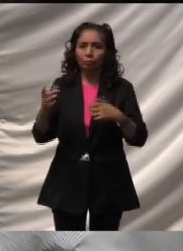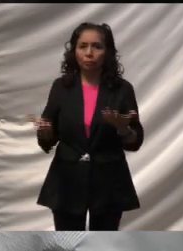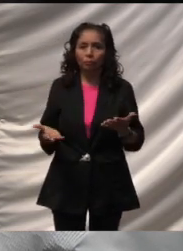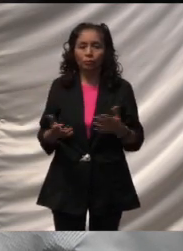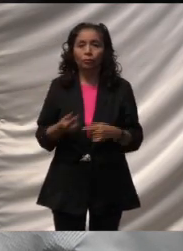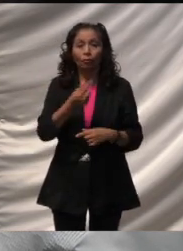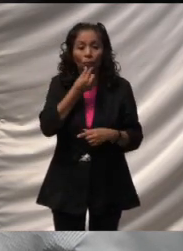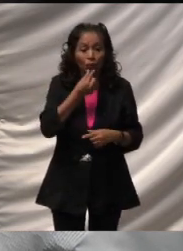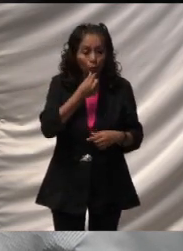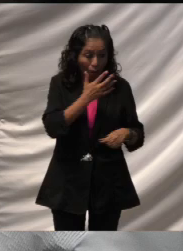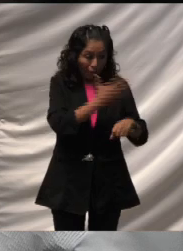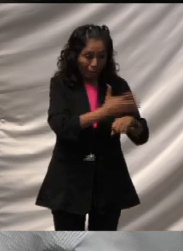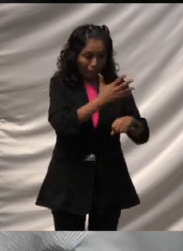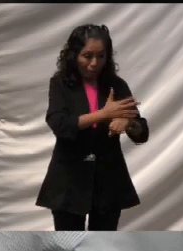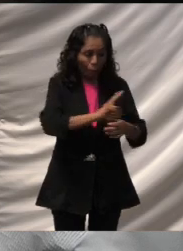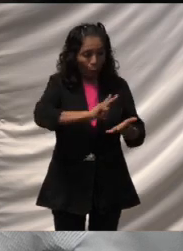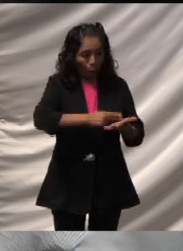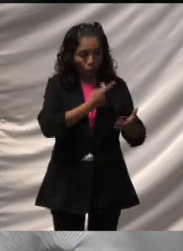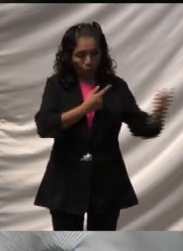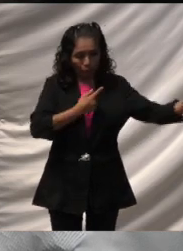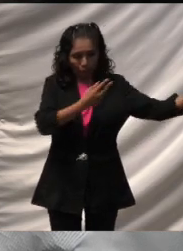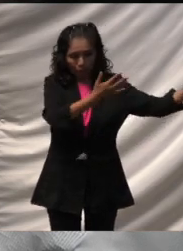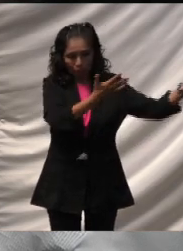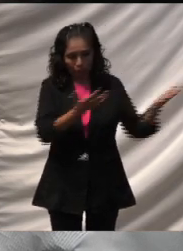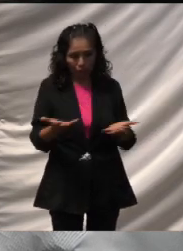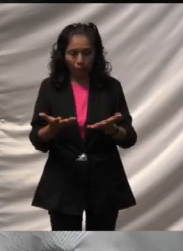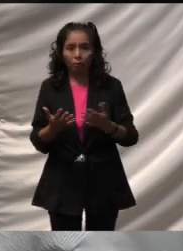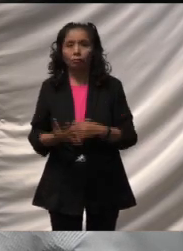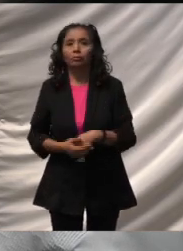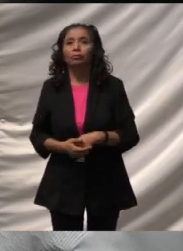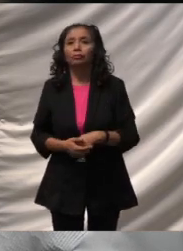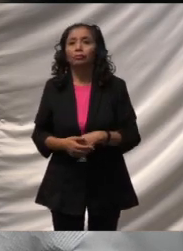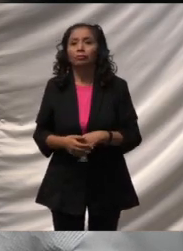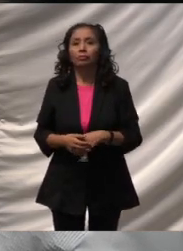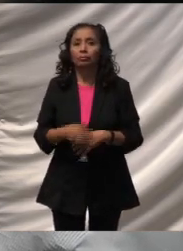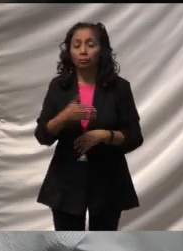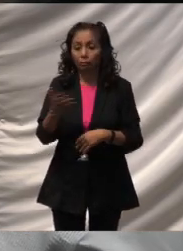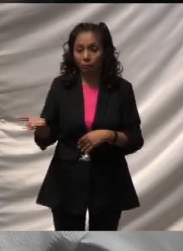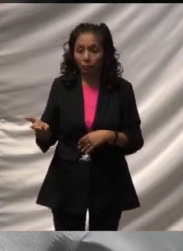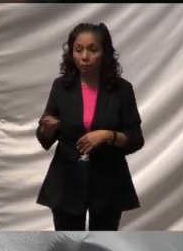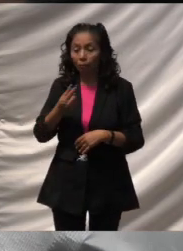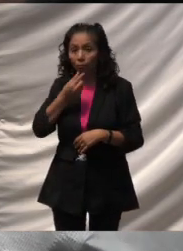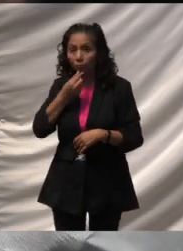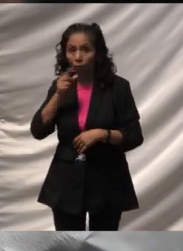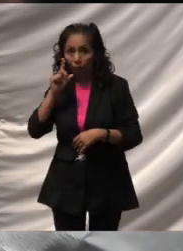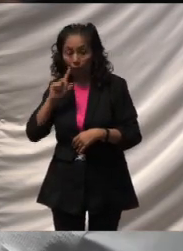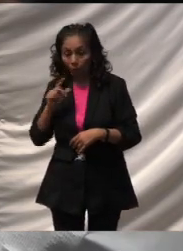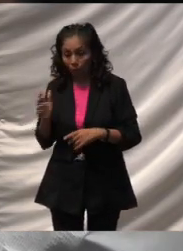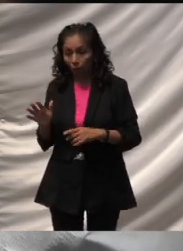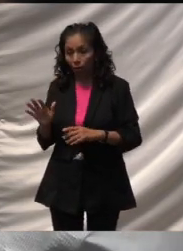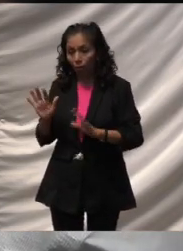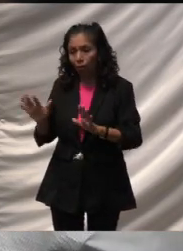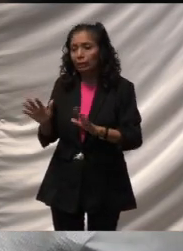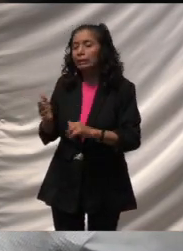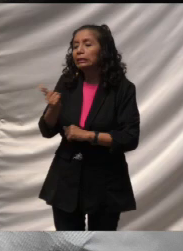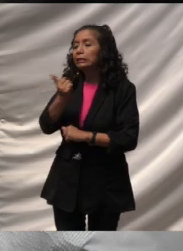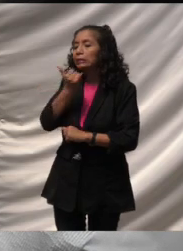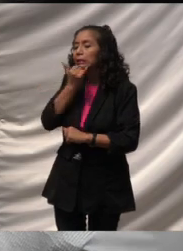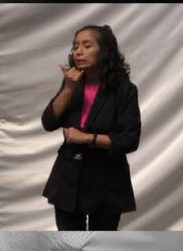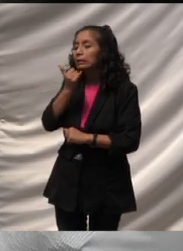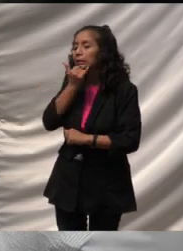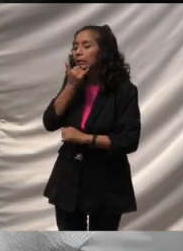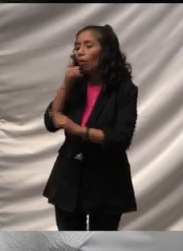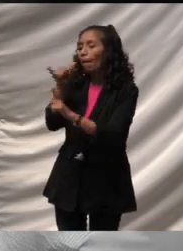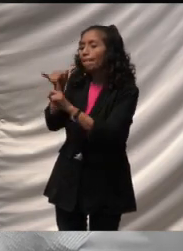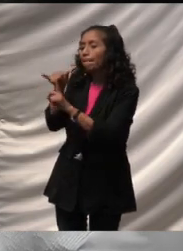Pasaron los días y los niños suspendidos se regresaron a la escuela. Se acercaron los niños hacia la niña y le dijeron: «Perdón por molestarte